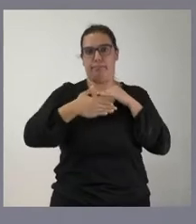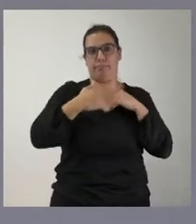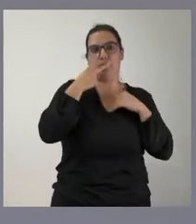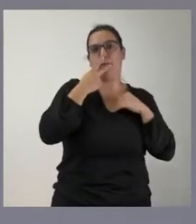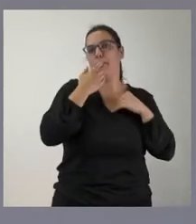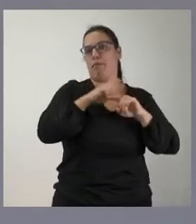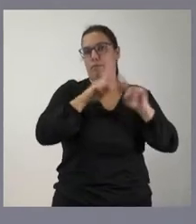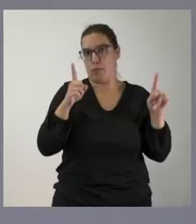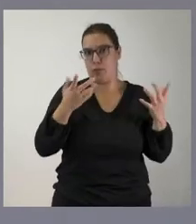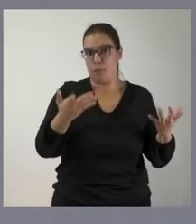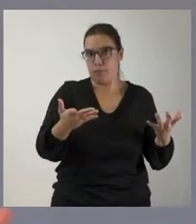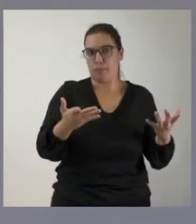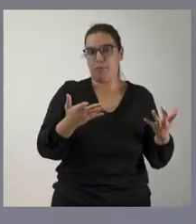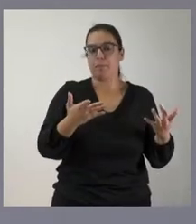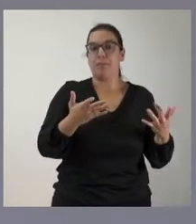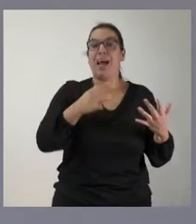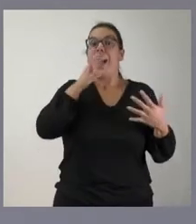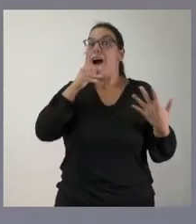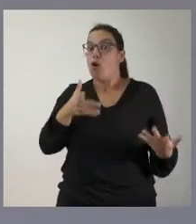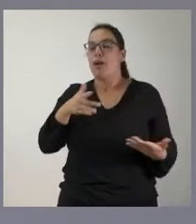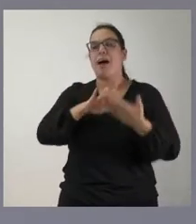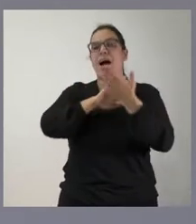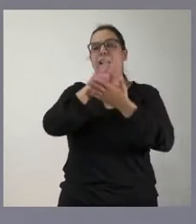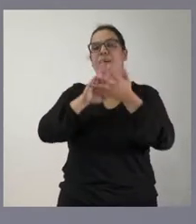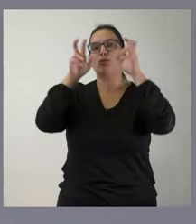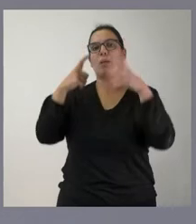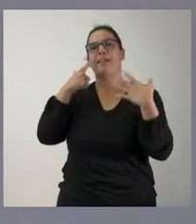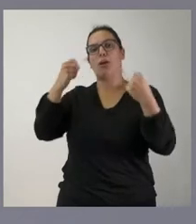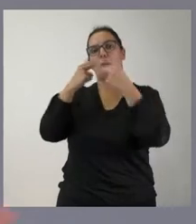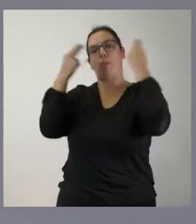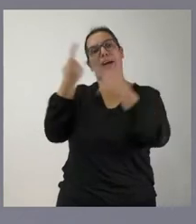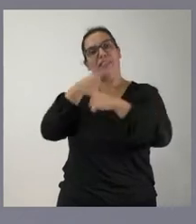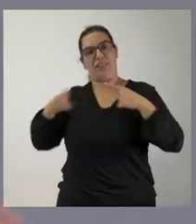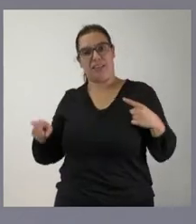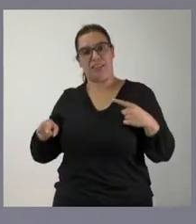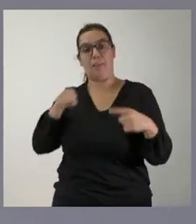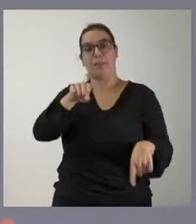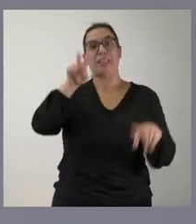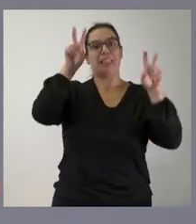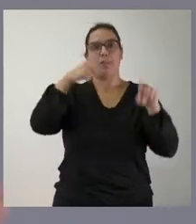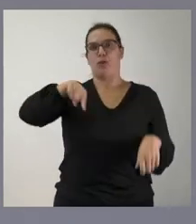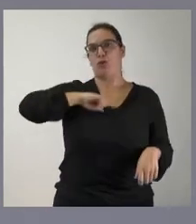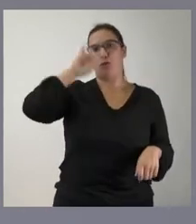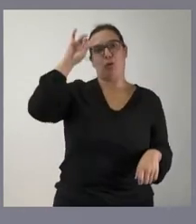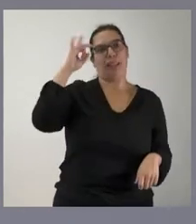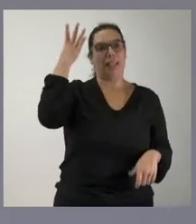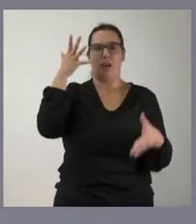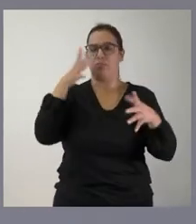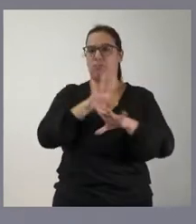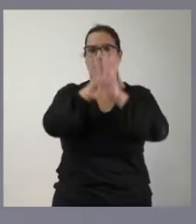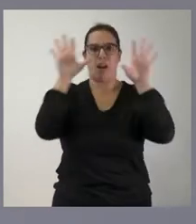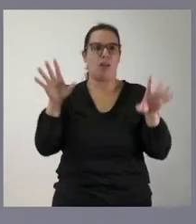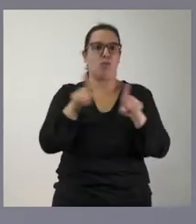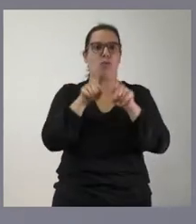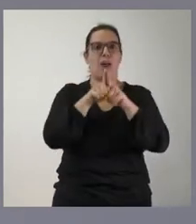esa restricción esa prohibición ahora Estamos usando una cuestión de salud pública nosotros aquí en este asunto tenemos una idea muy clara que es la recomendación que hacen